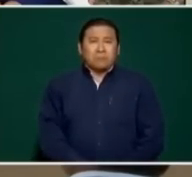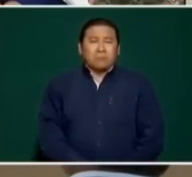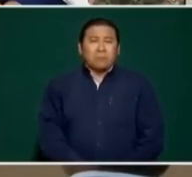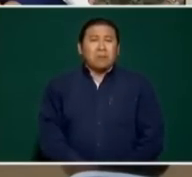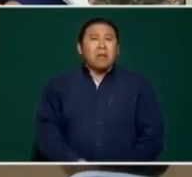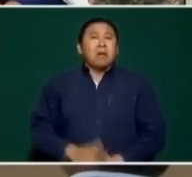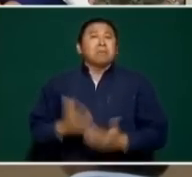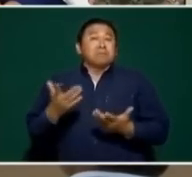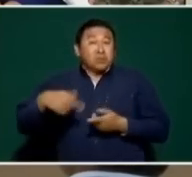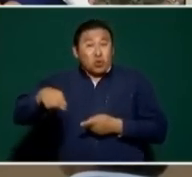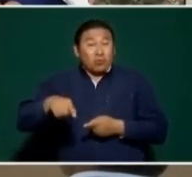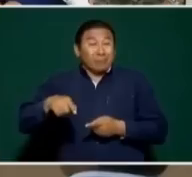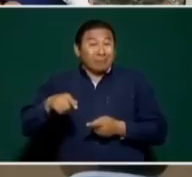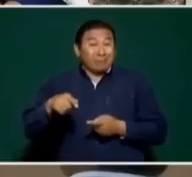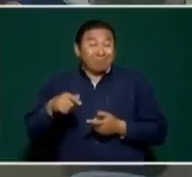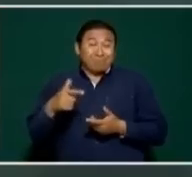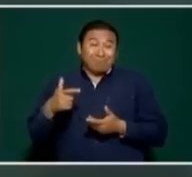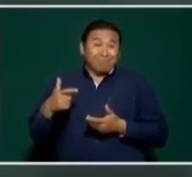y pagaron